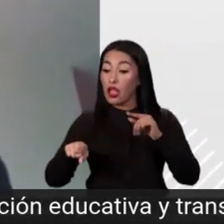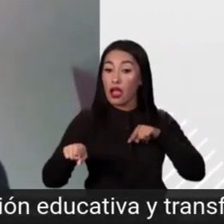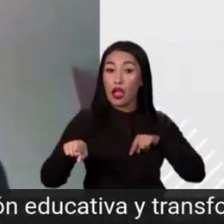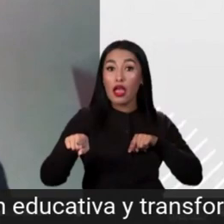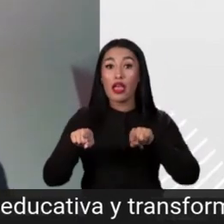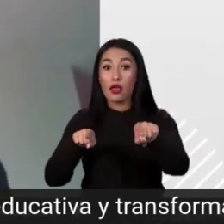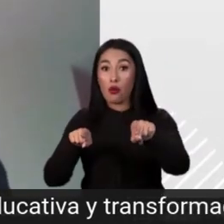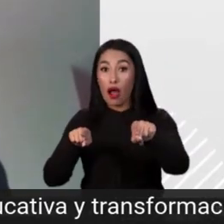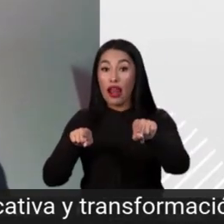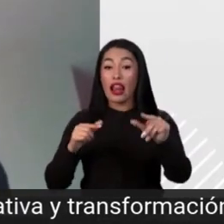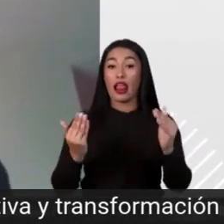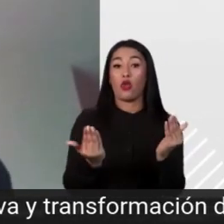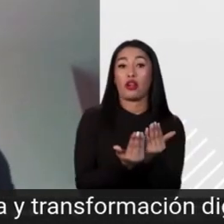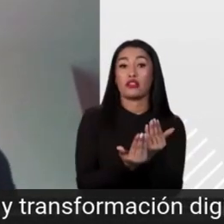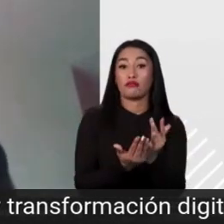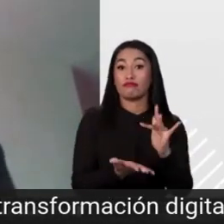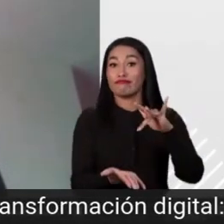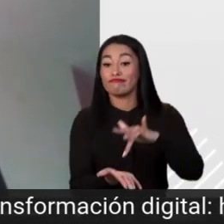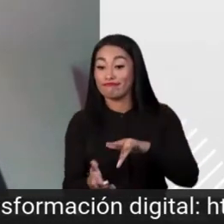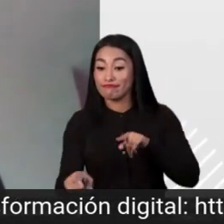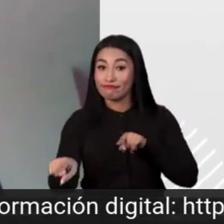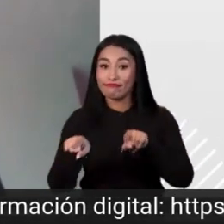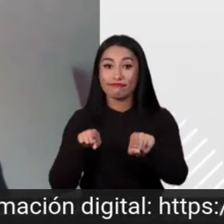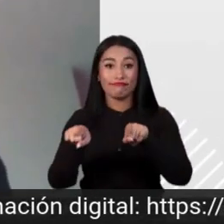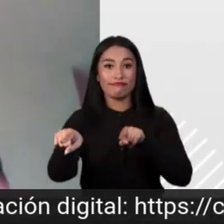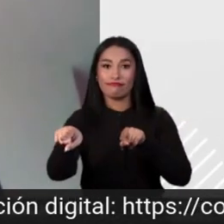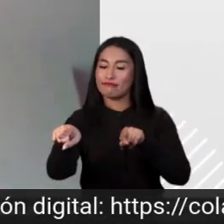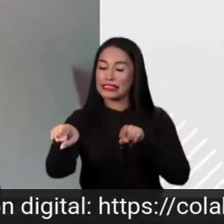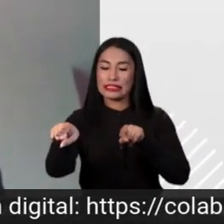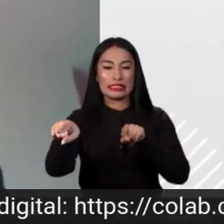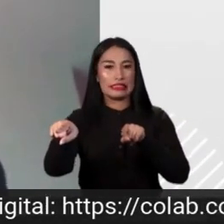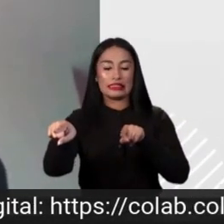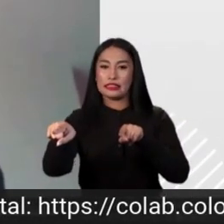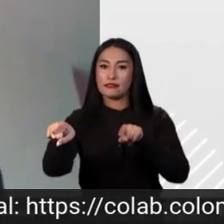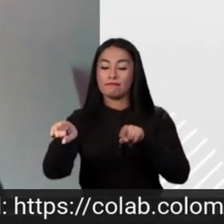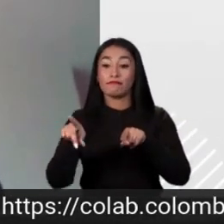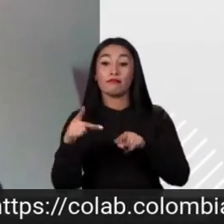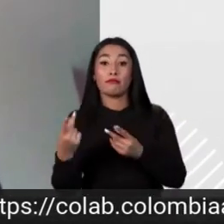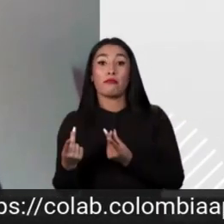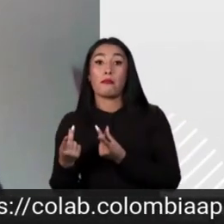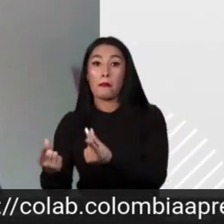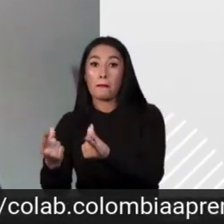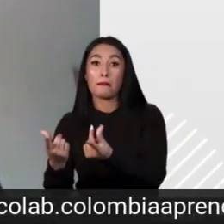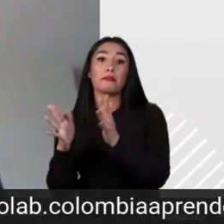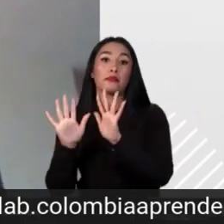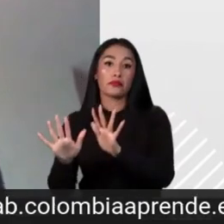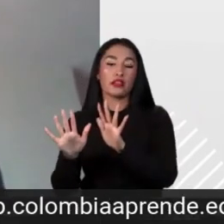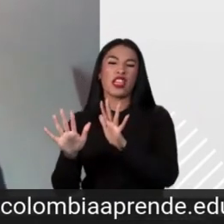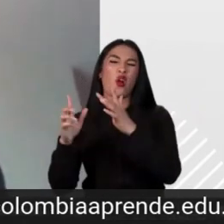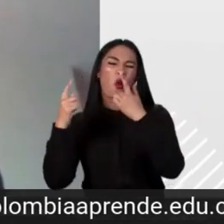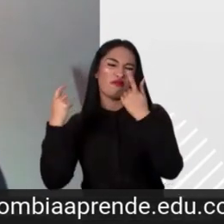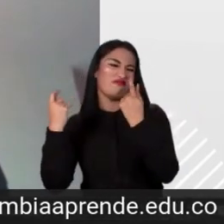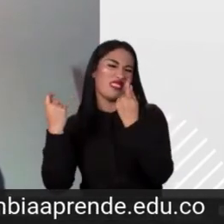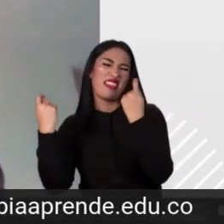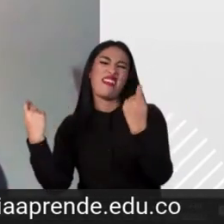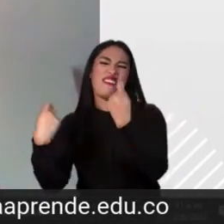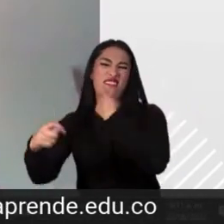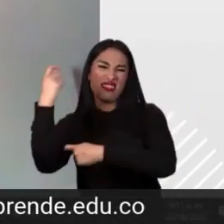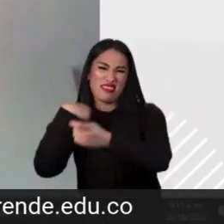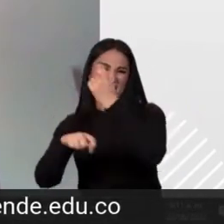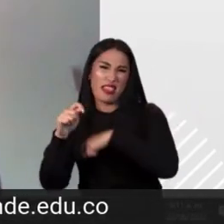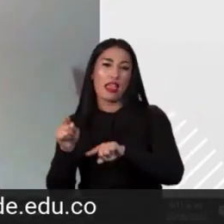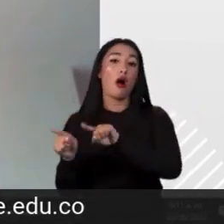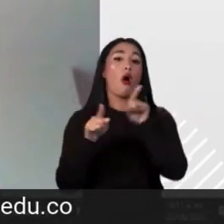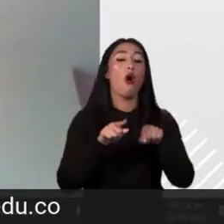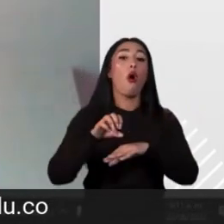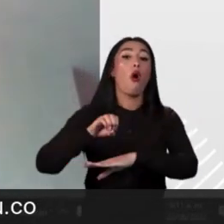instituciones para repensarse. Es decir, el cambio tecnológico es exponencial, quizás no es lineal, pero es exponencial, y en la capacidad de nuestras organizaciones